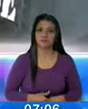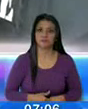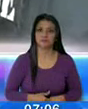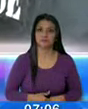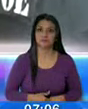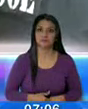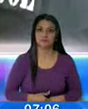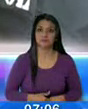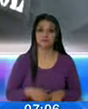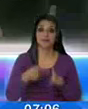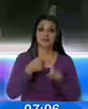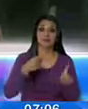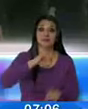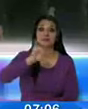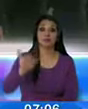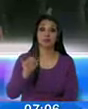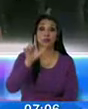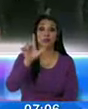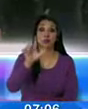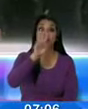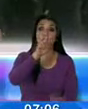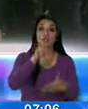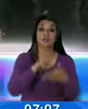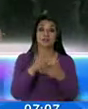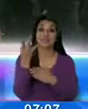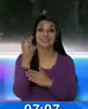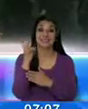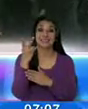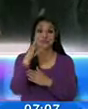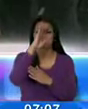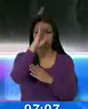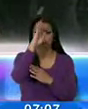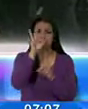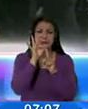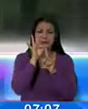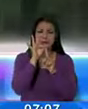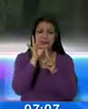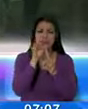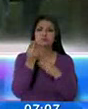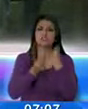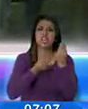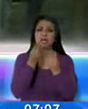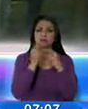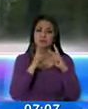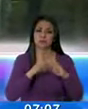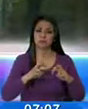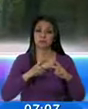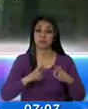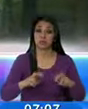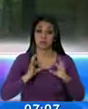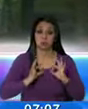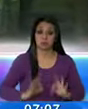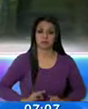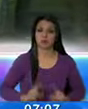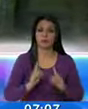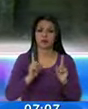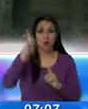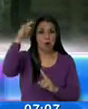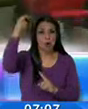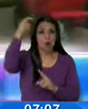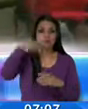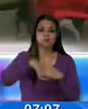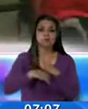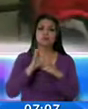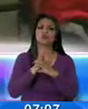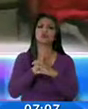Desde julio del 2017, agentes de la Brigada Anticriminal se infiltraron en las unidades de transporte público que salían desde Quitumbe hasta el centro del